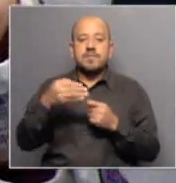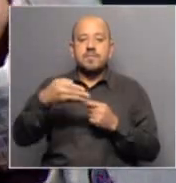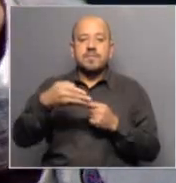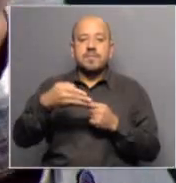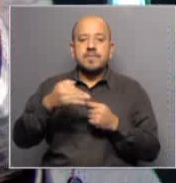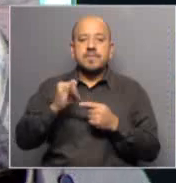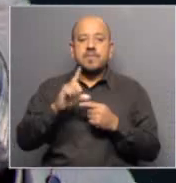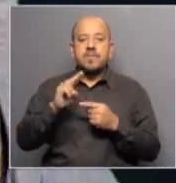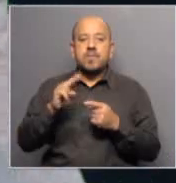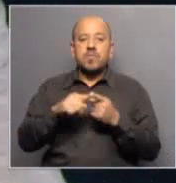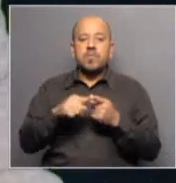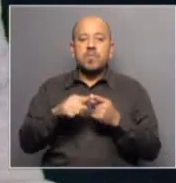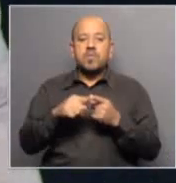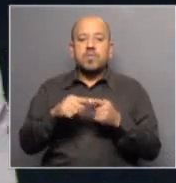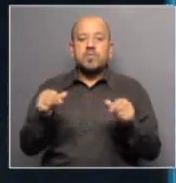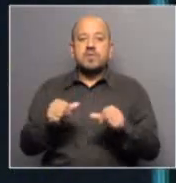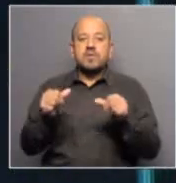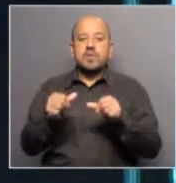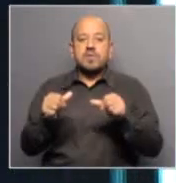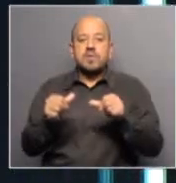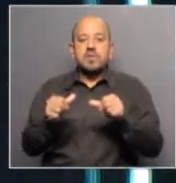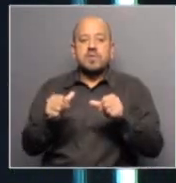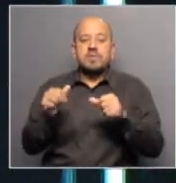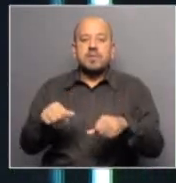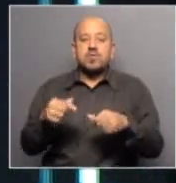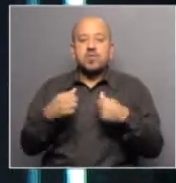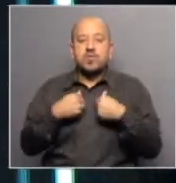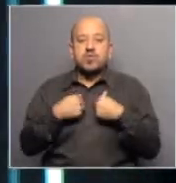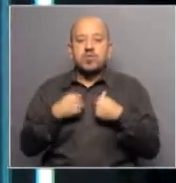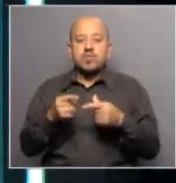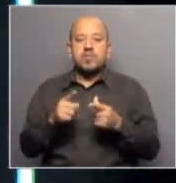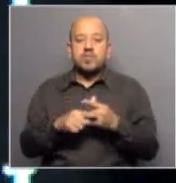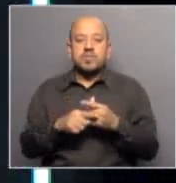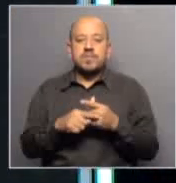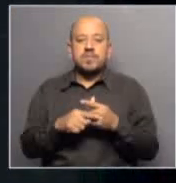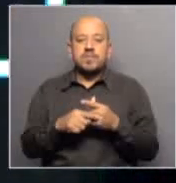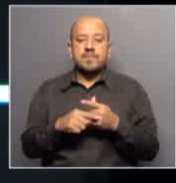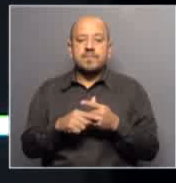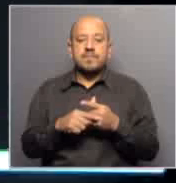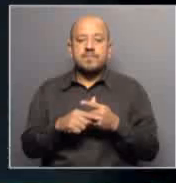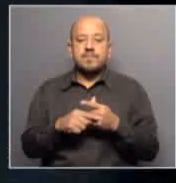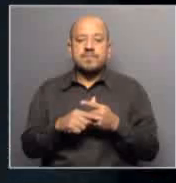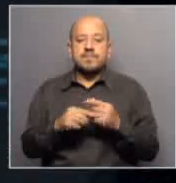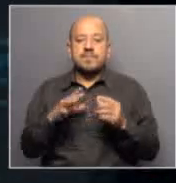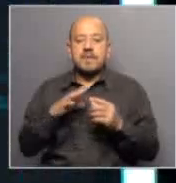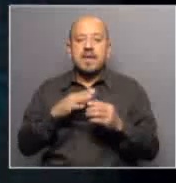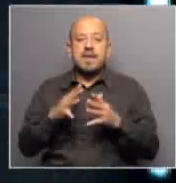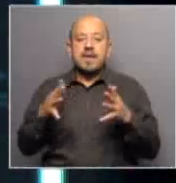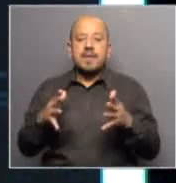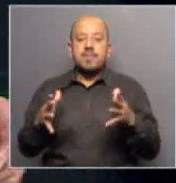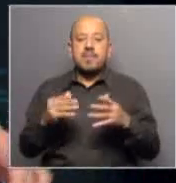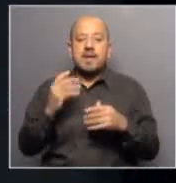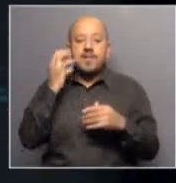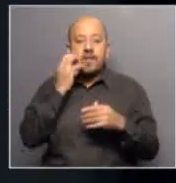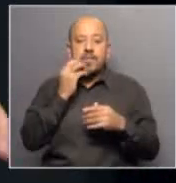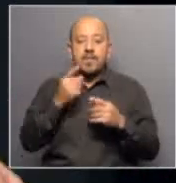Bilú.tienda, la pueden buscar en Instagram. Nos hicieron unos tapabocas preciosos, mira qué lindos, de La Letra Chica. Y este termina como así, hay grandes, hay para gente con barba, hay